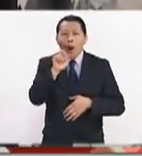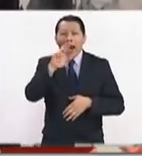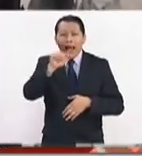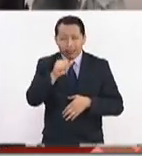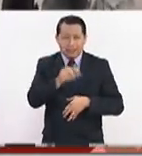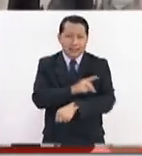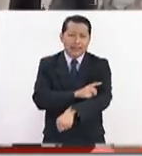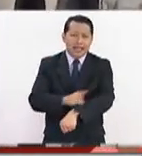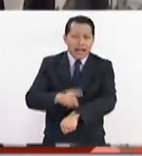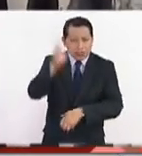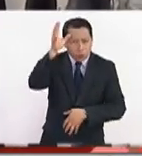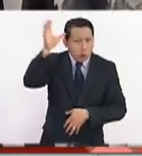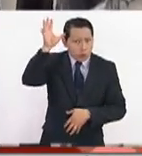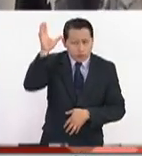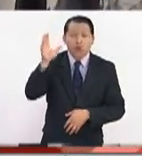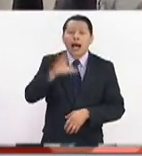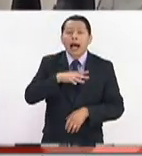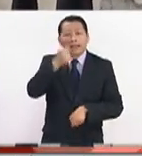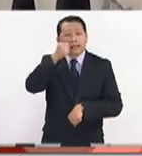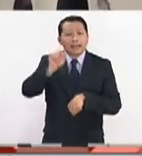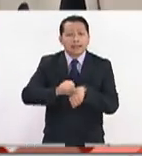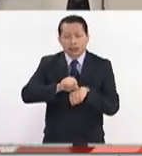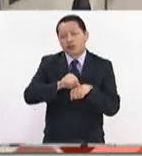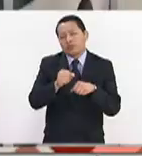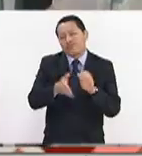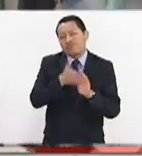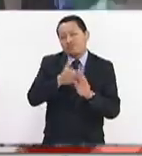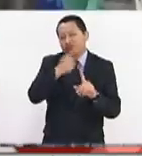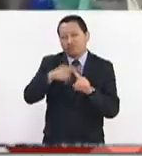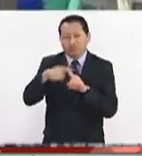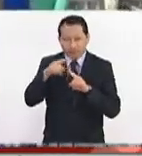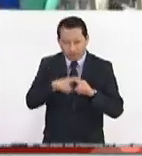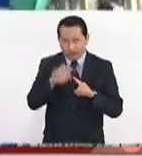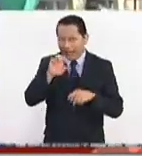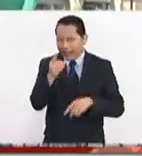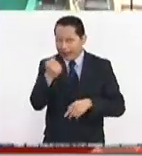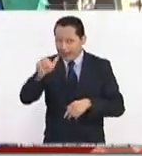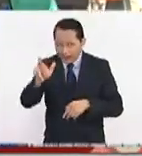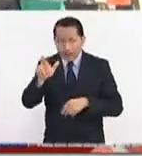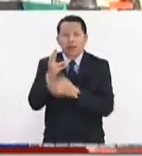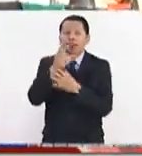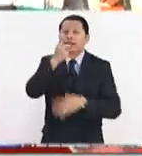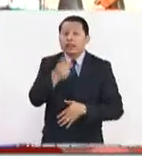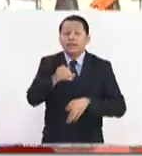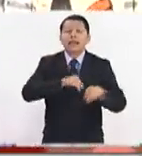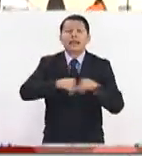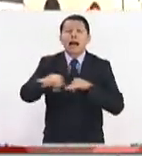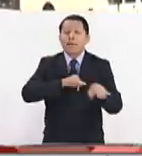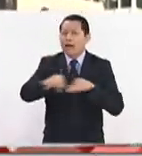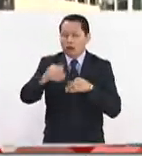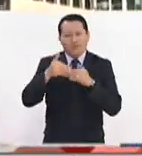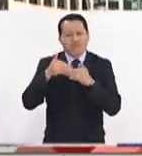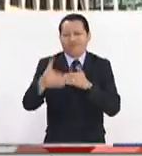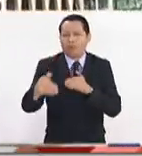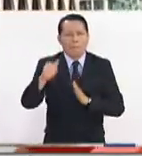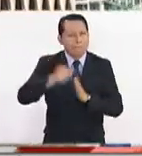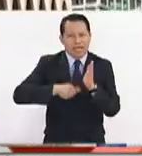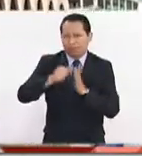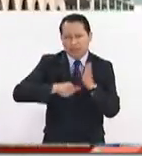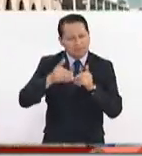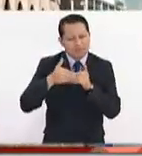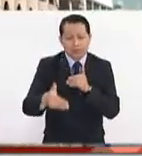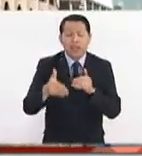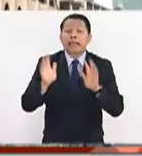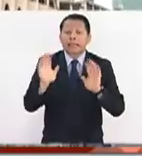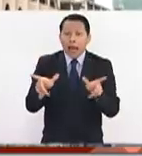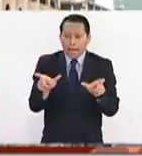Cuauhtémoc. El secretario de Obras y Servicios, Edgar Tungui, aseguró que será un trabajo de meses y que ya se han colocado medidas